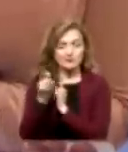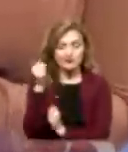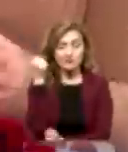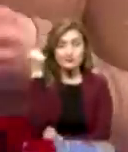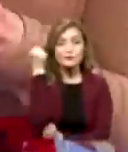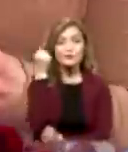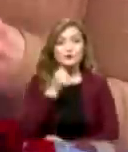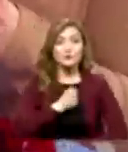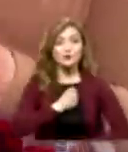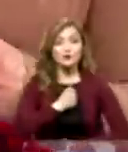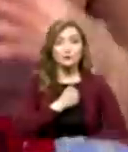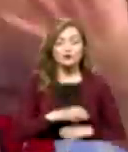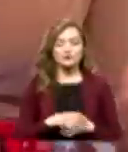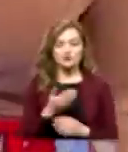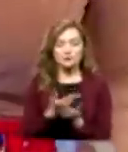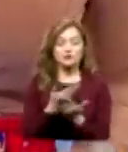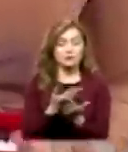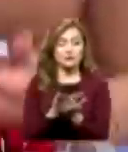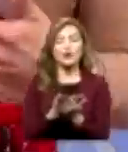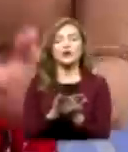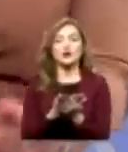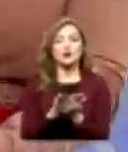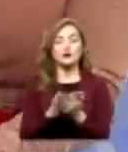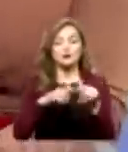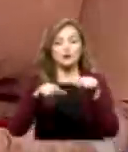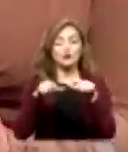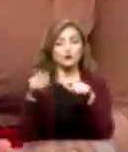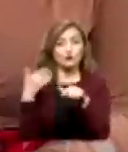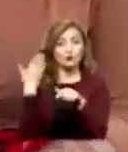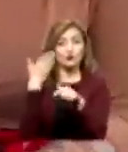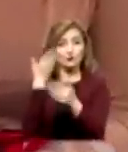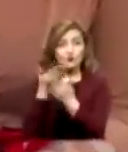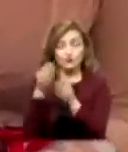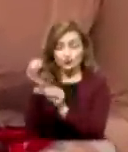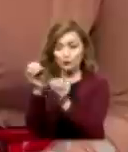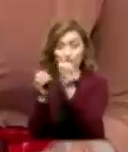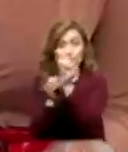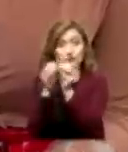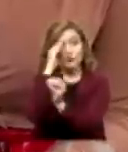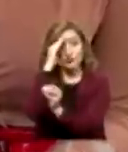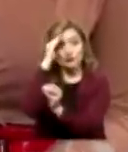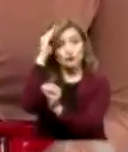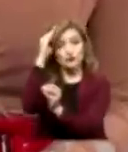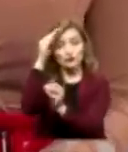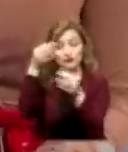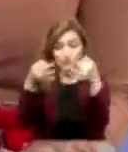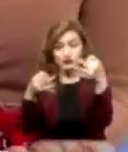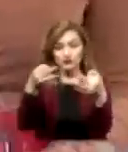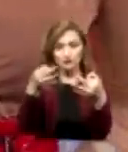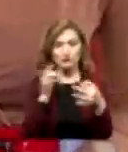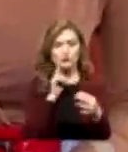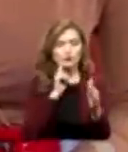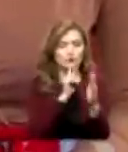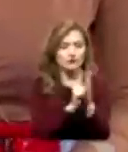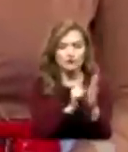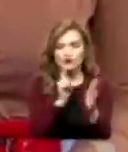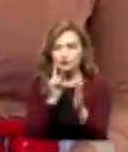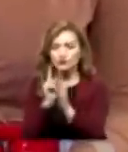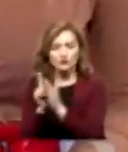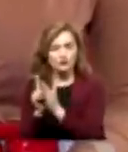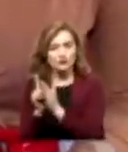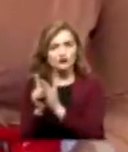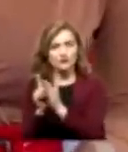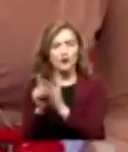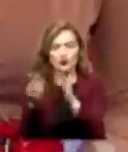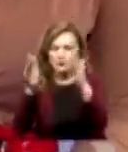derechos y que tienen que exigir el momento que llegan a una dependencia judicial, a una dependencia policial, a denunciar este tipo de casos,